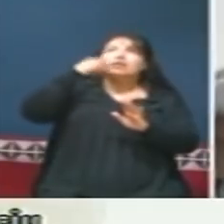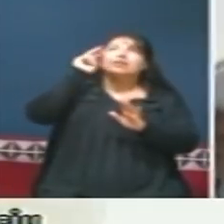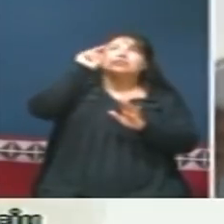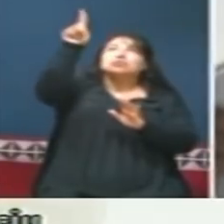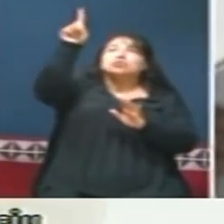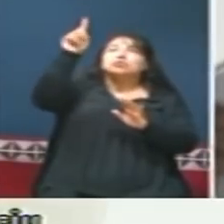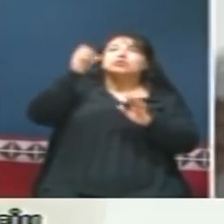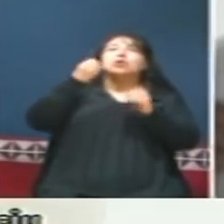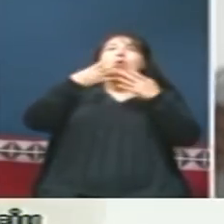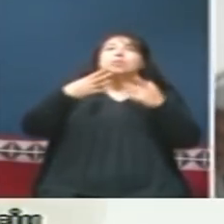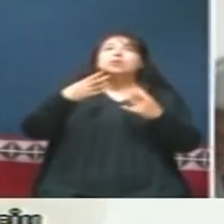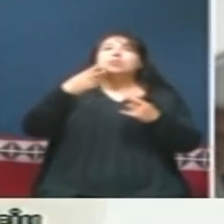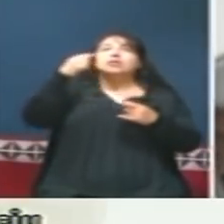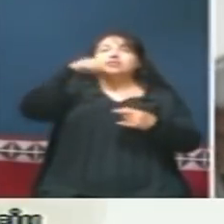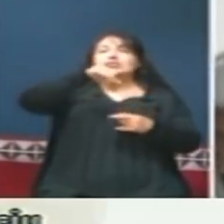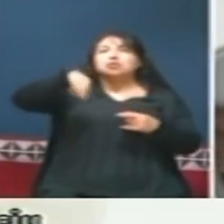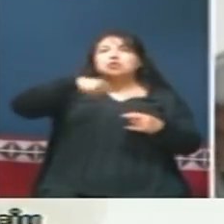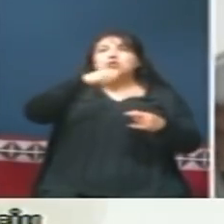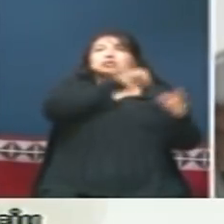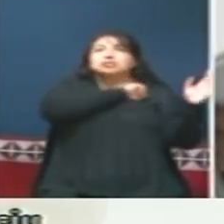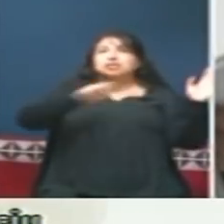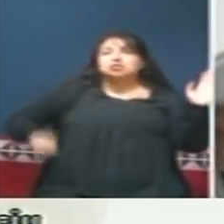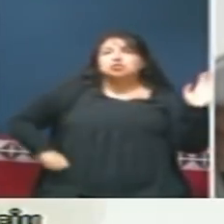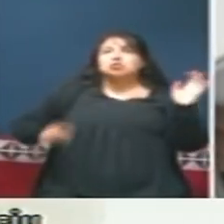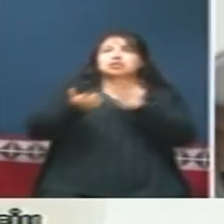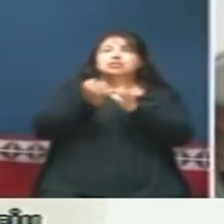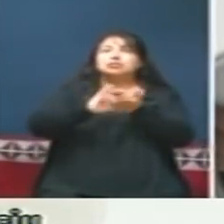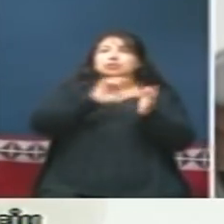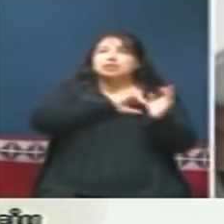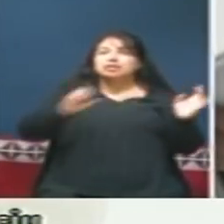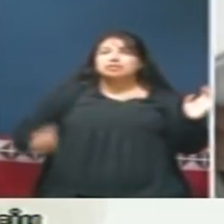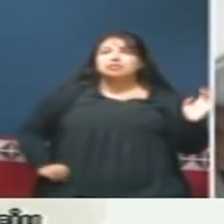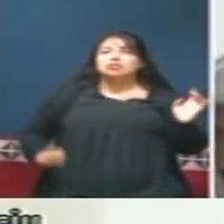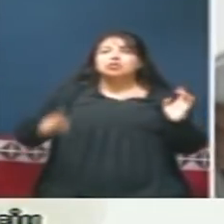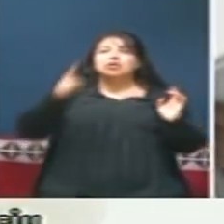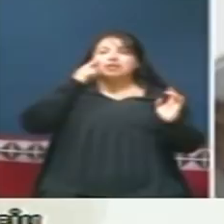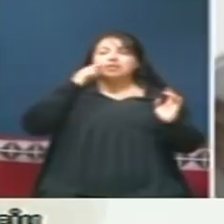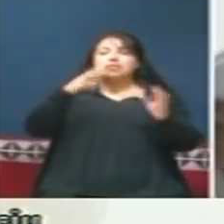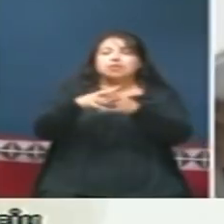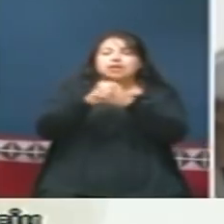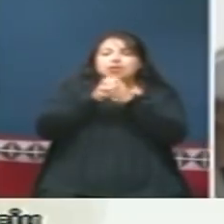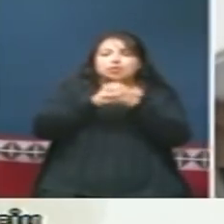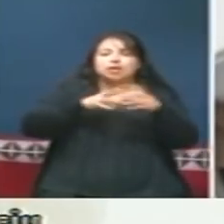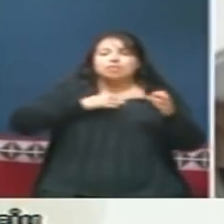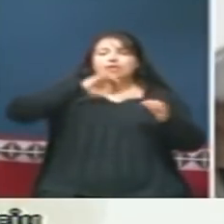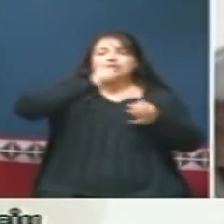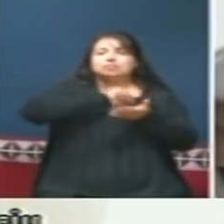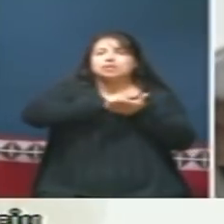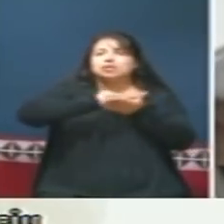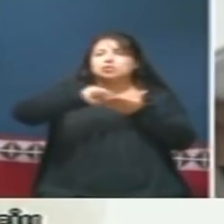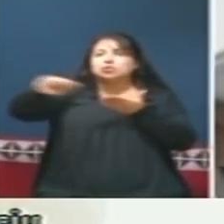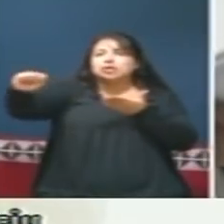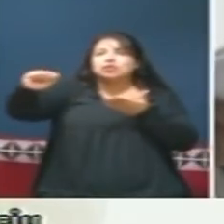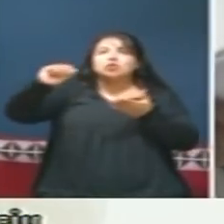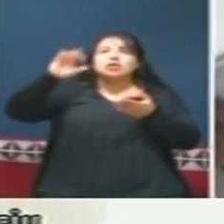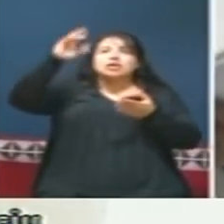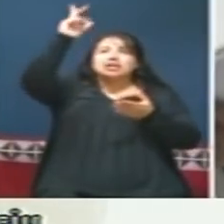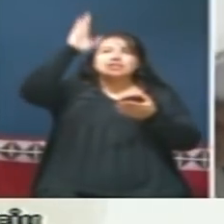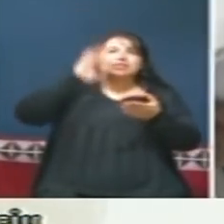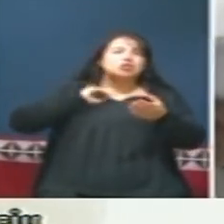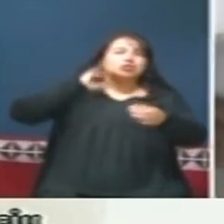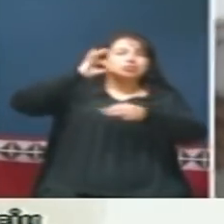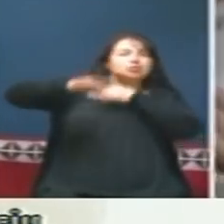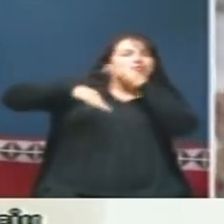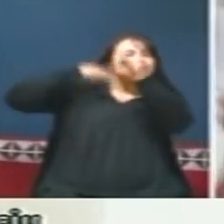Señor Jesucristo, tu Hijo, que vive y reina contigo en la unidad del Espíritu Santo y es Dios por los siglos de